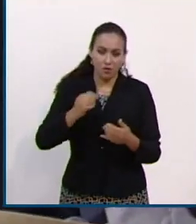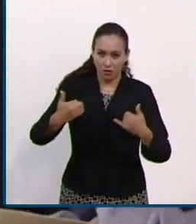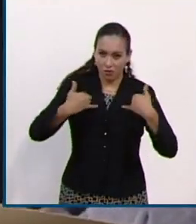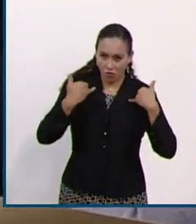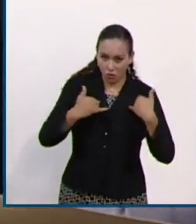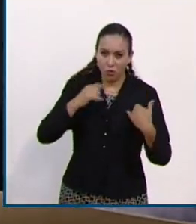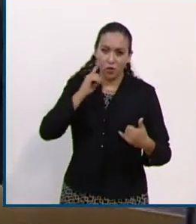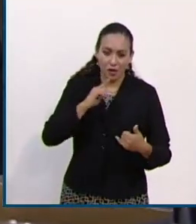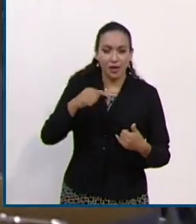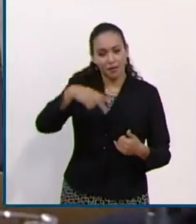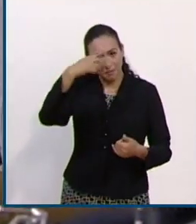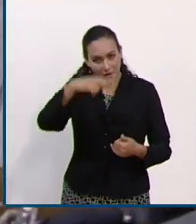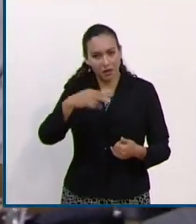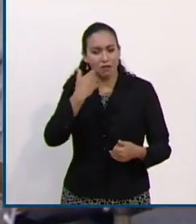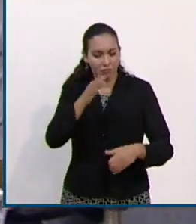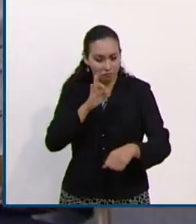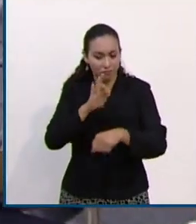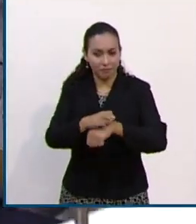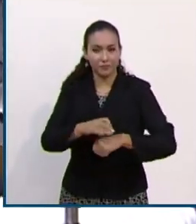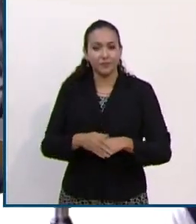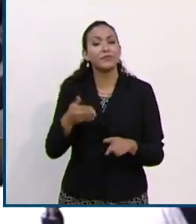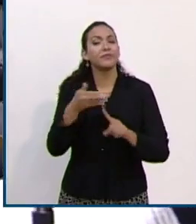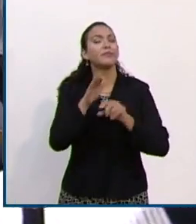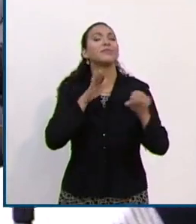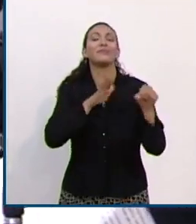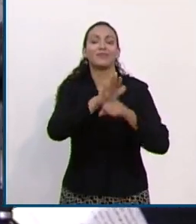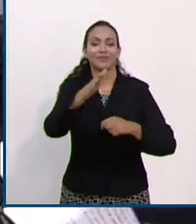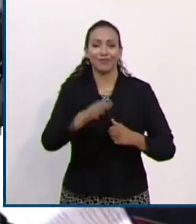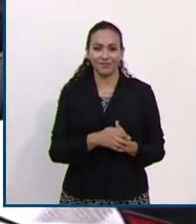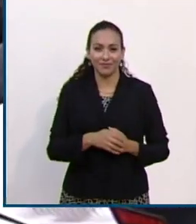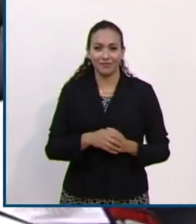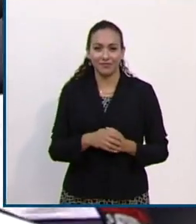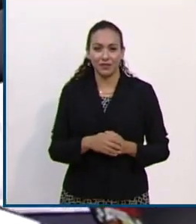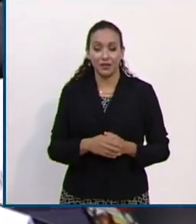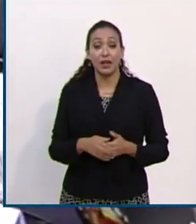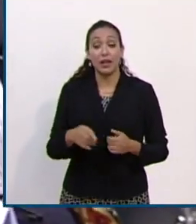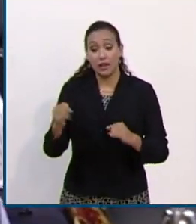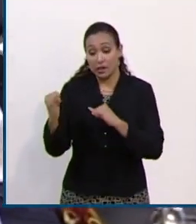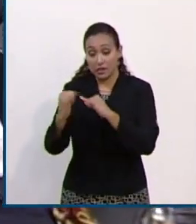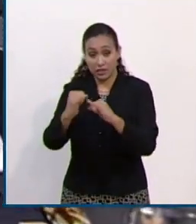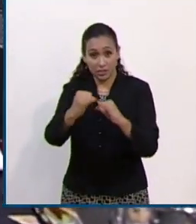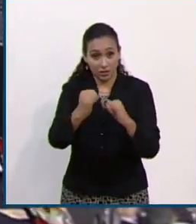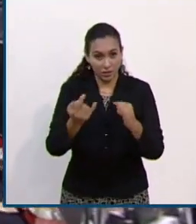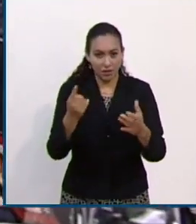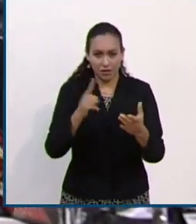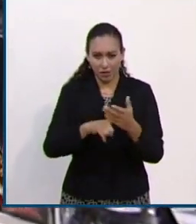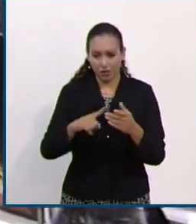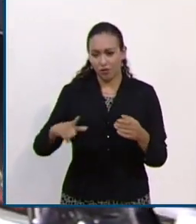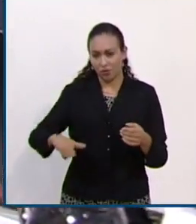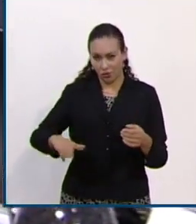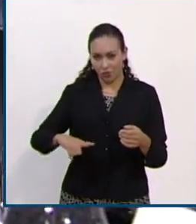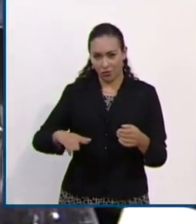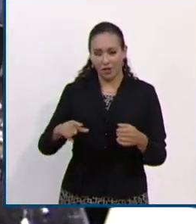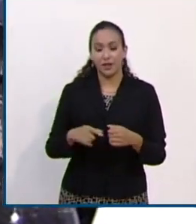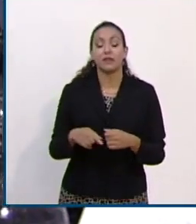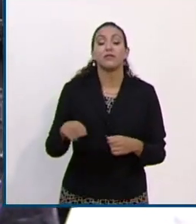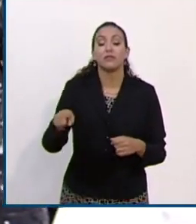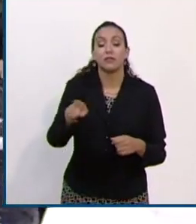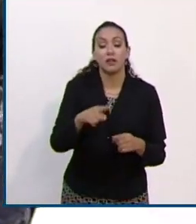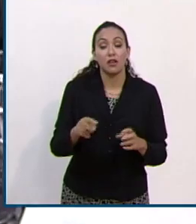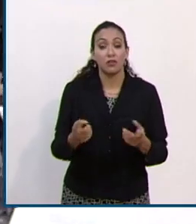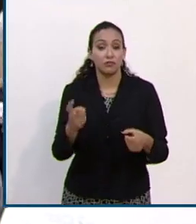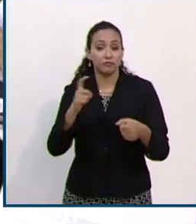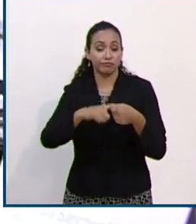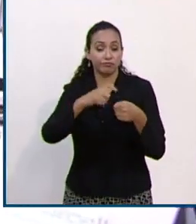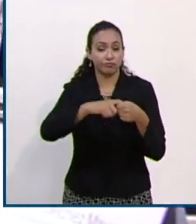mujeres en México. Entre los objetivos de este espacio de escucha está que las instituciones del Estado mexicano que integran la Mesa de